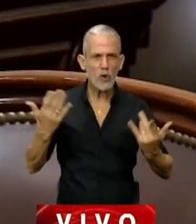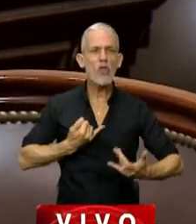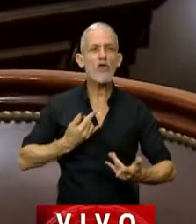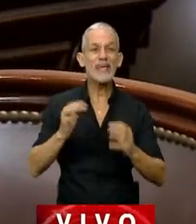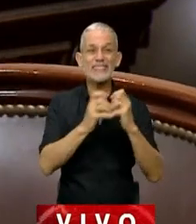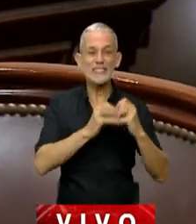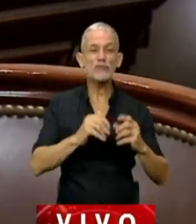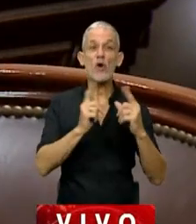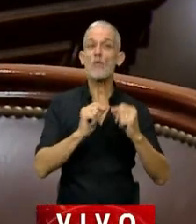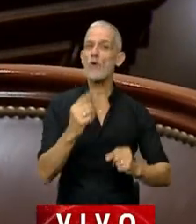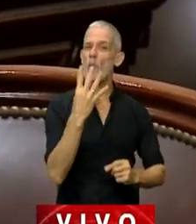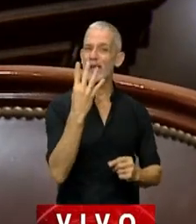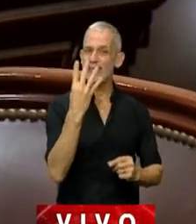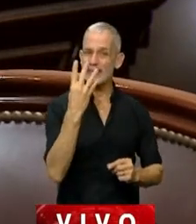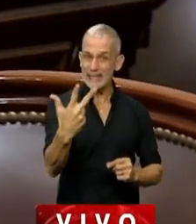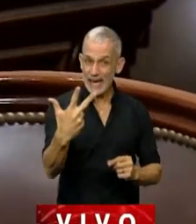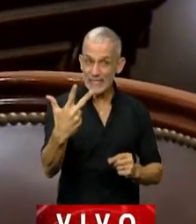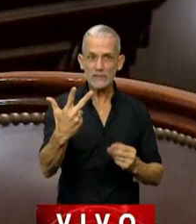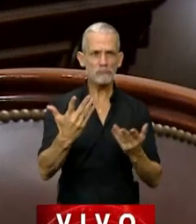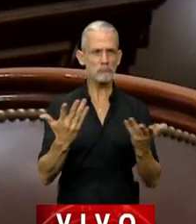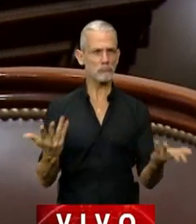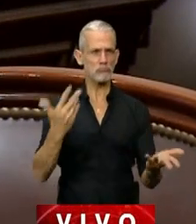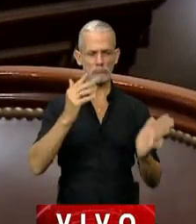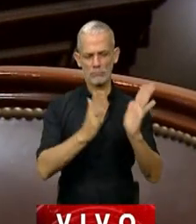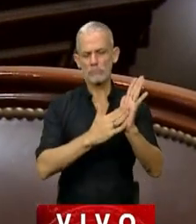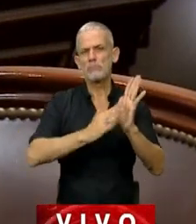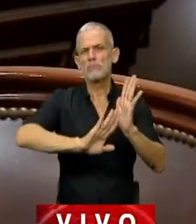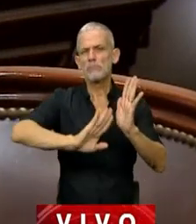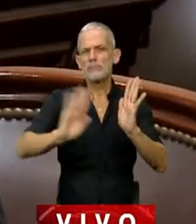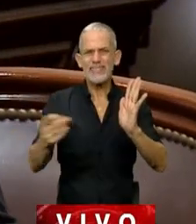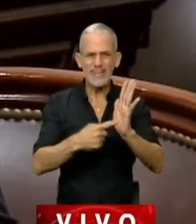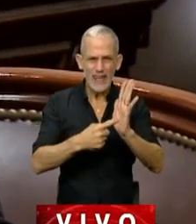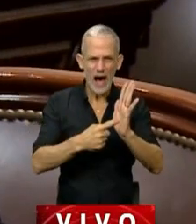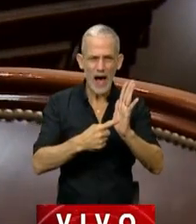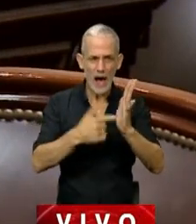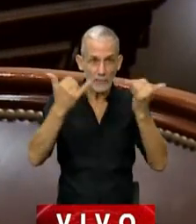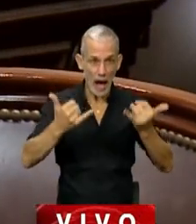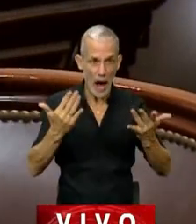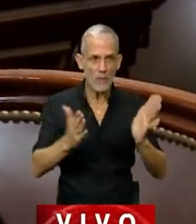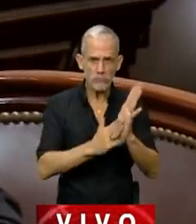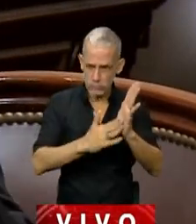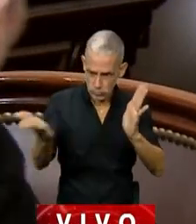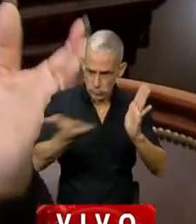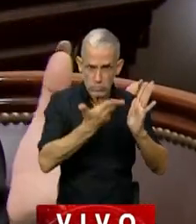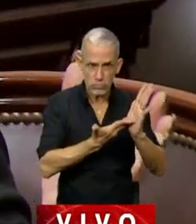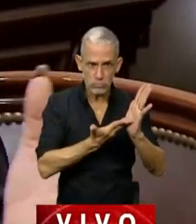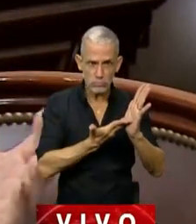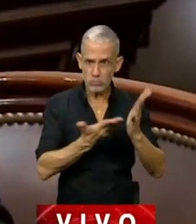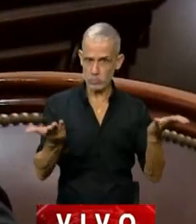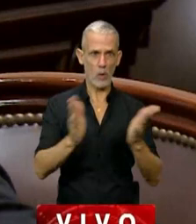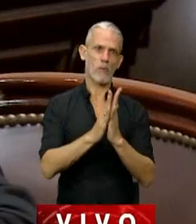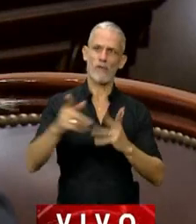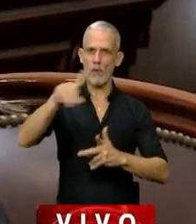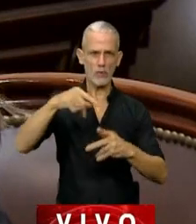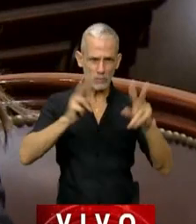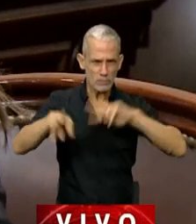la sesión número 43 es harto evidente y se puede llegar a corroborar. Los invito a que